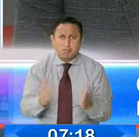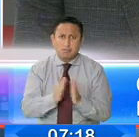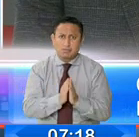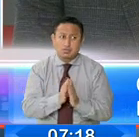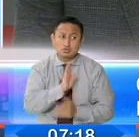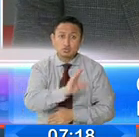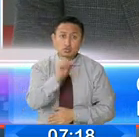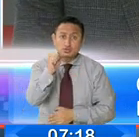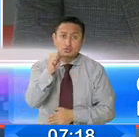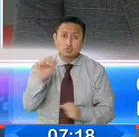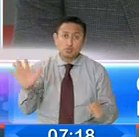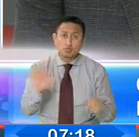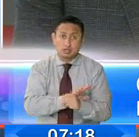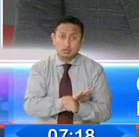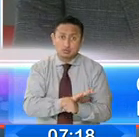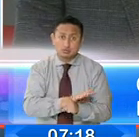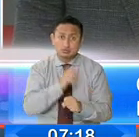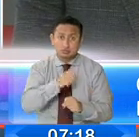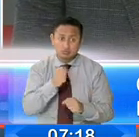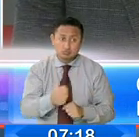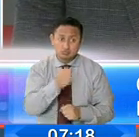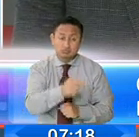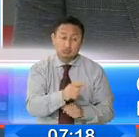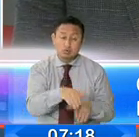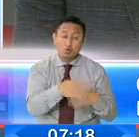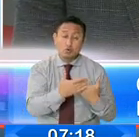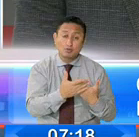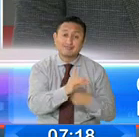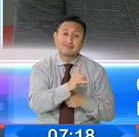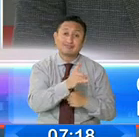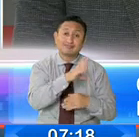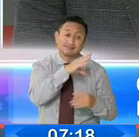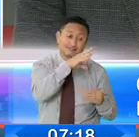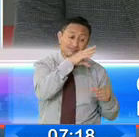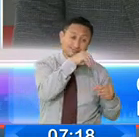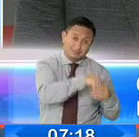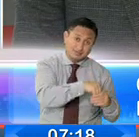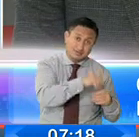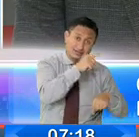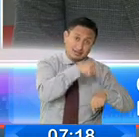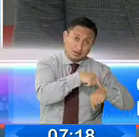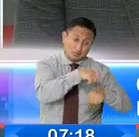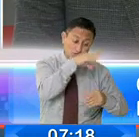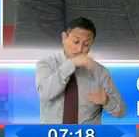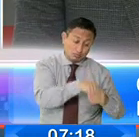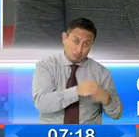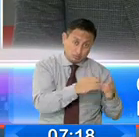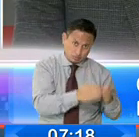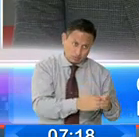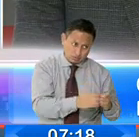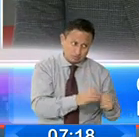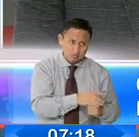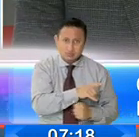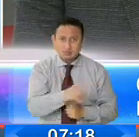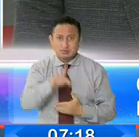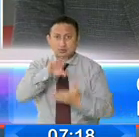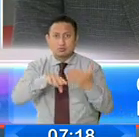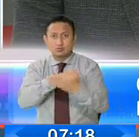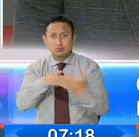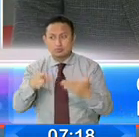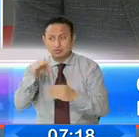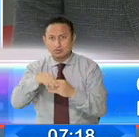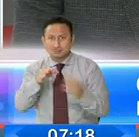derechos integrales vayan desde la democracia interna, situación que modifique el calendario